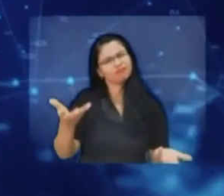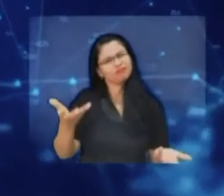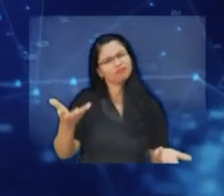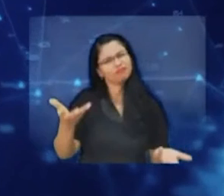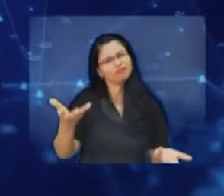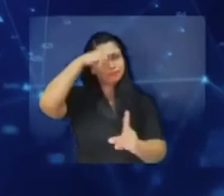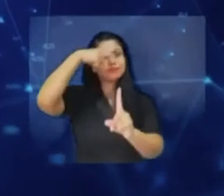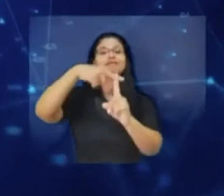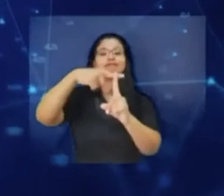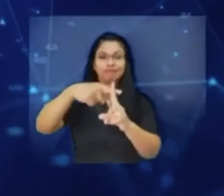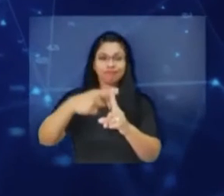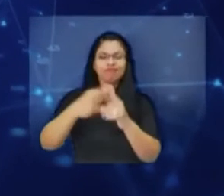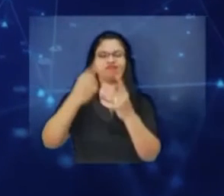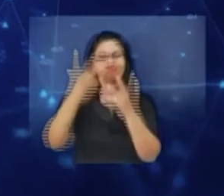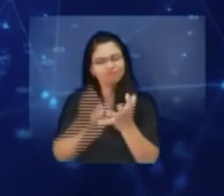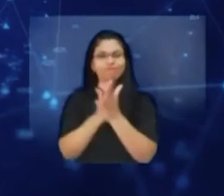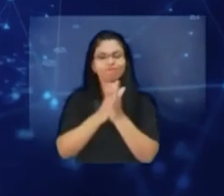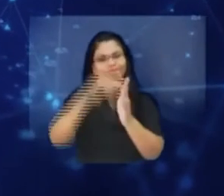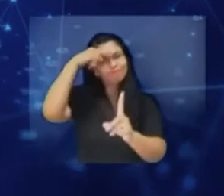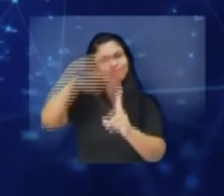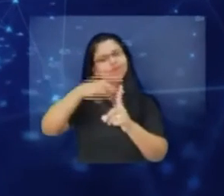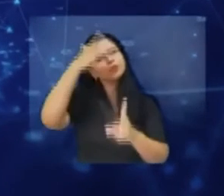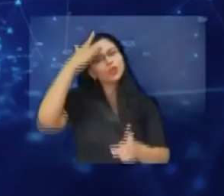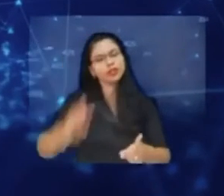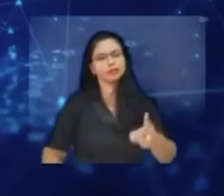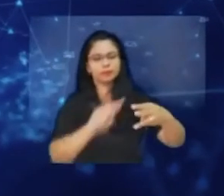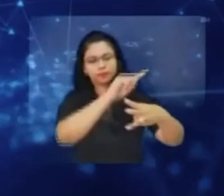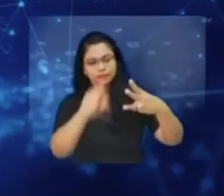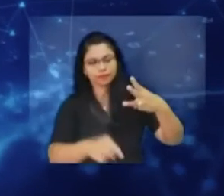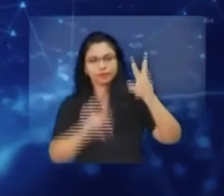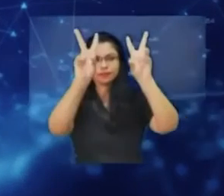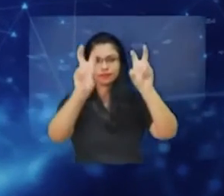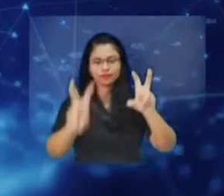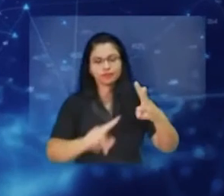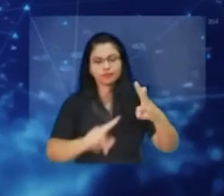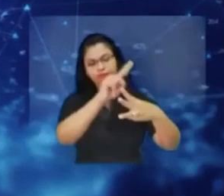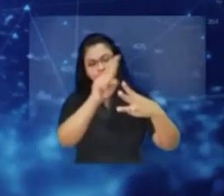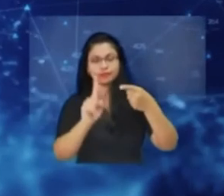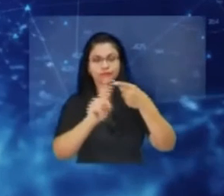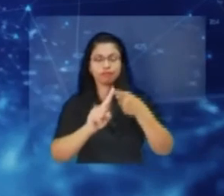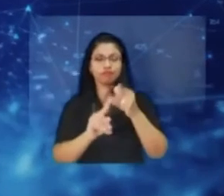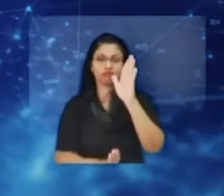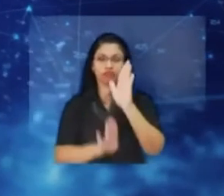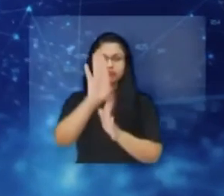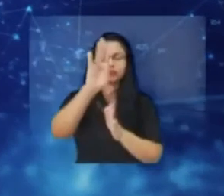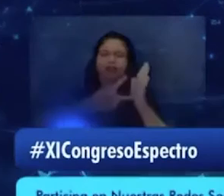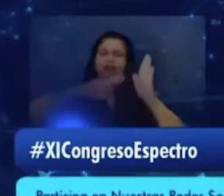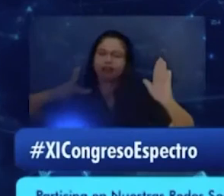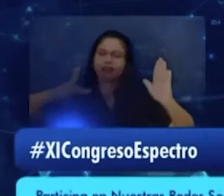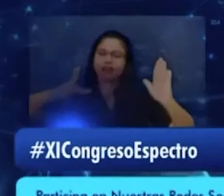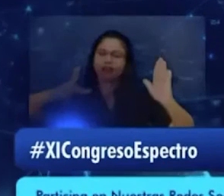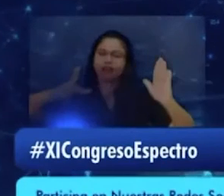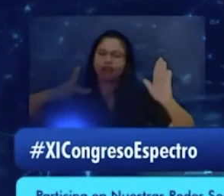optimista sobre este papel transformador? Hay tres temas principales. El avance tecnológico, que a su vez lo podemos